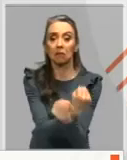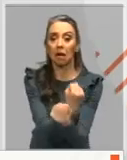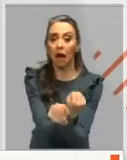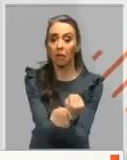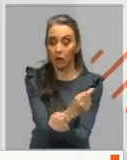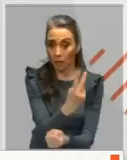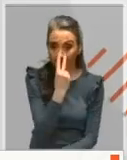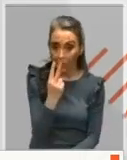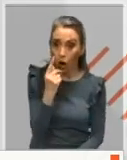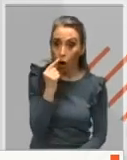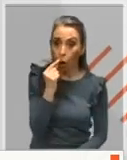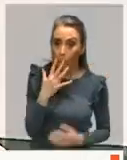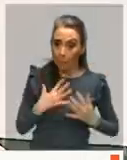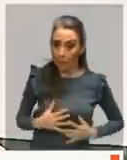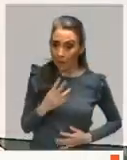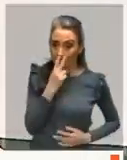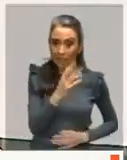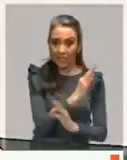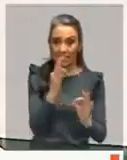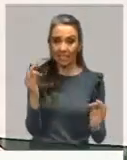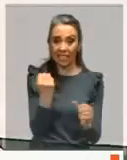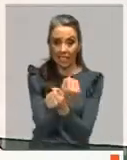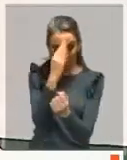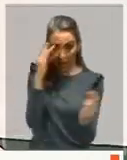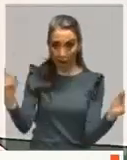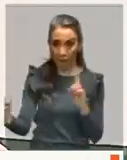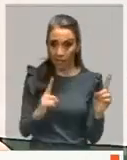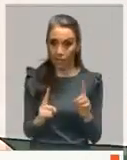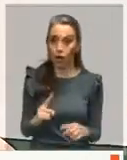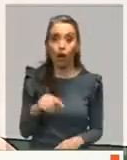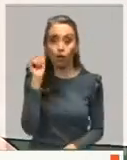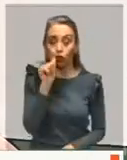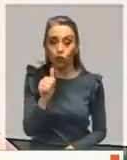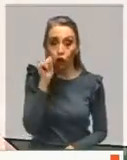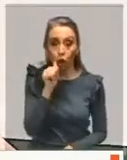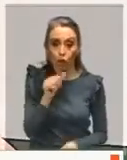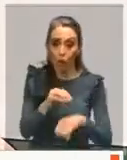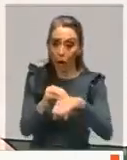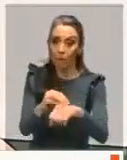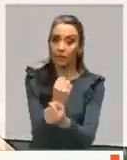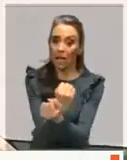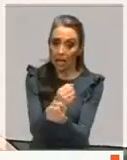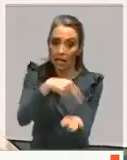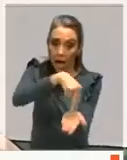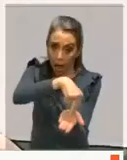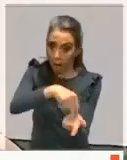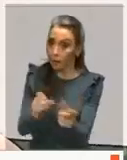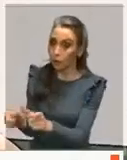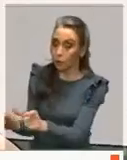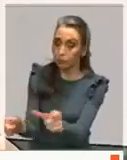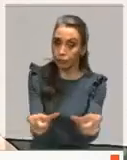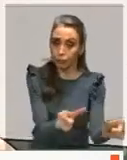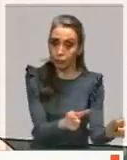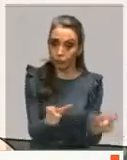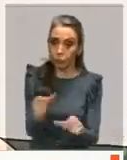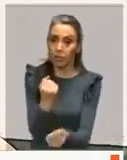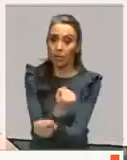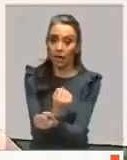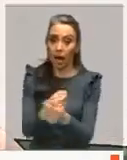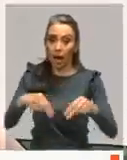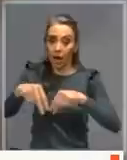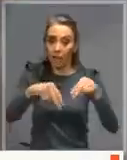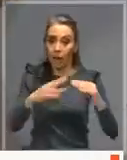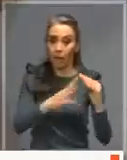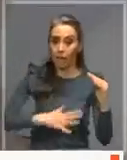Usted ve actualmente, no se ve Carabineros. También destacar que Carabineros está todos los días constantemente realizando patrullajes y presencia policial en el sector de